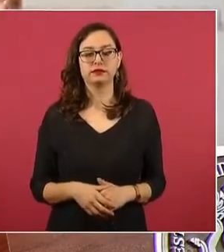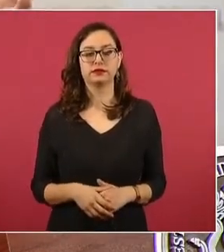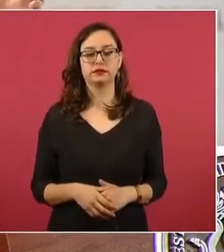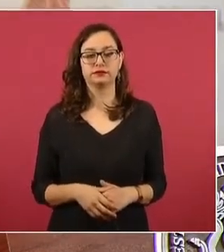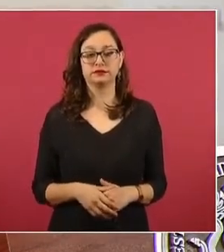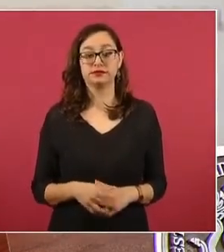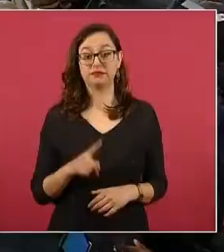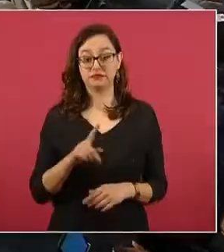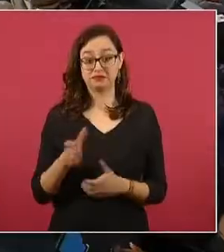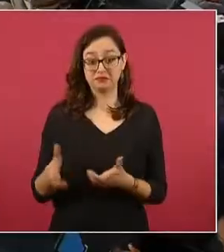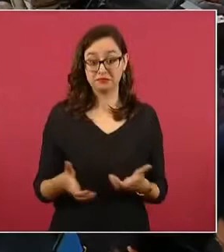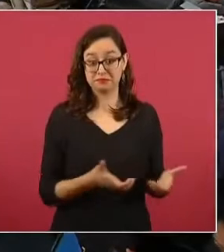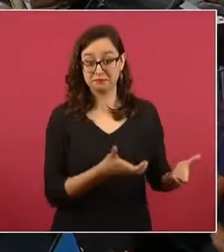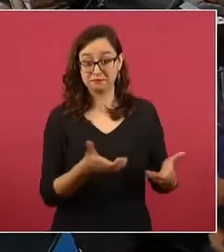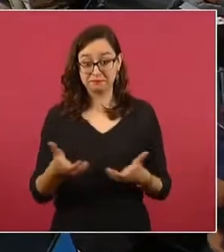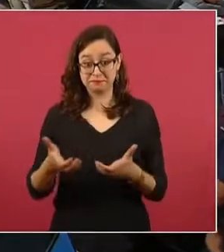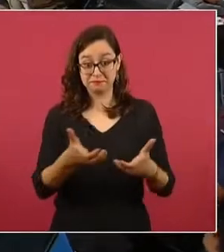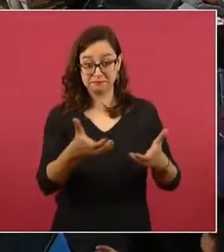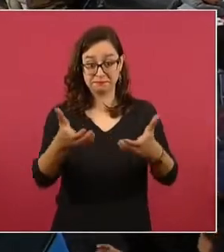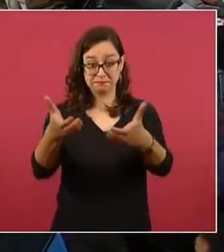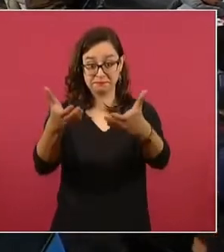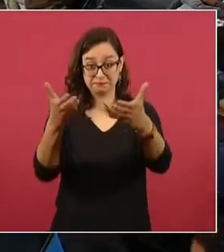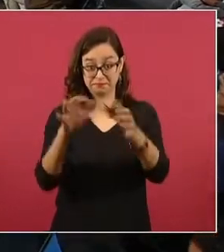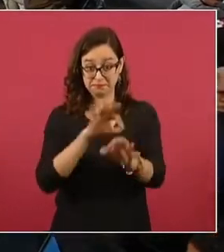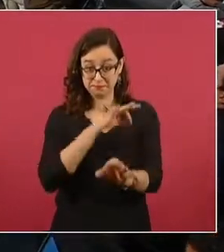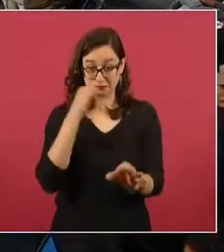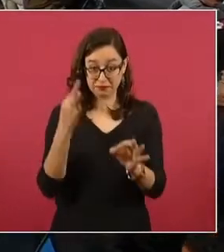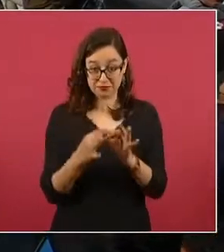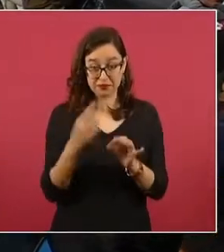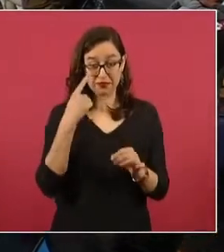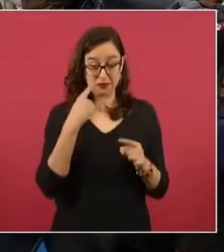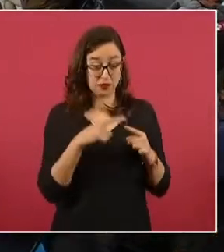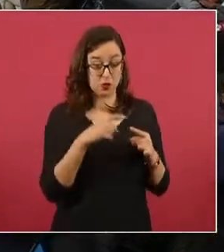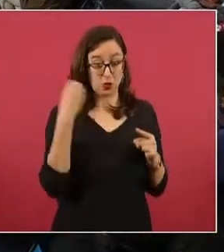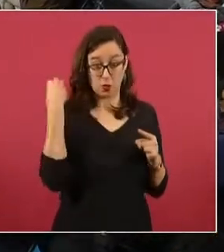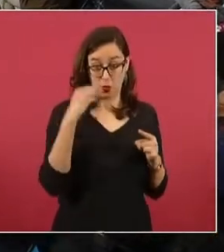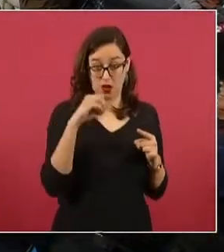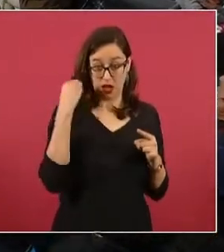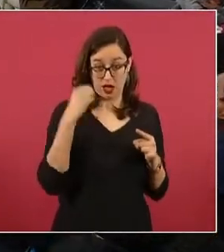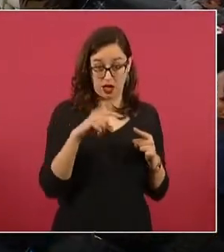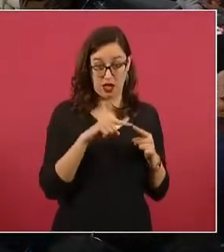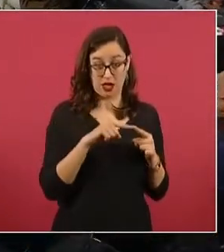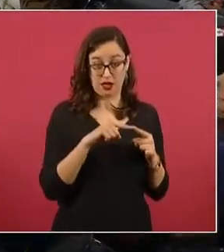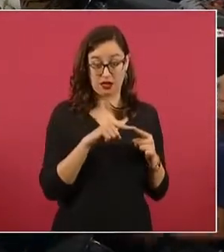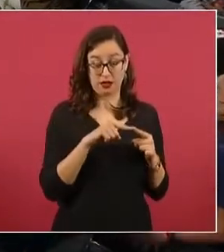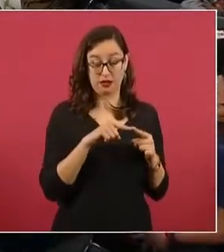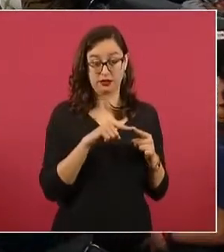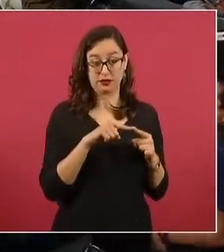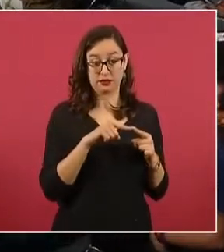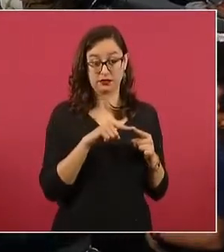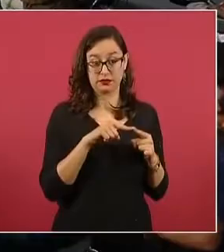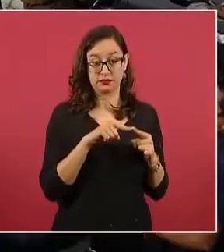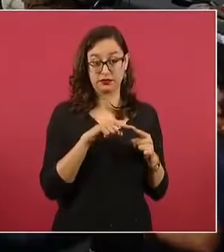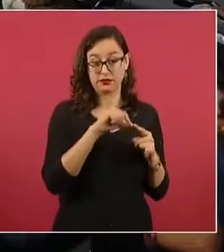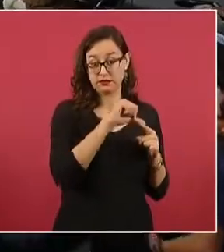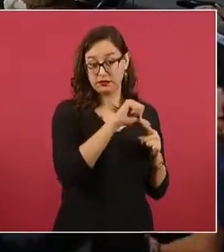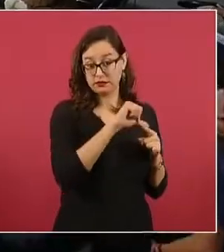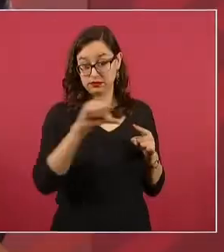Esa carretera, cuando esté terminada, de Oaxaca, que ya llevamos como